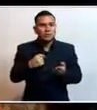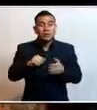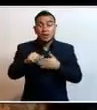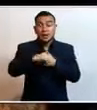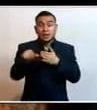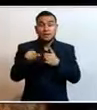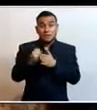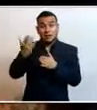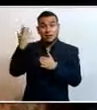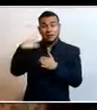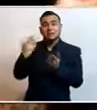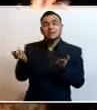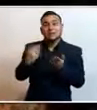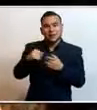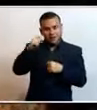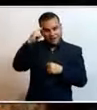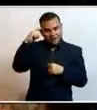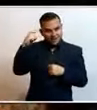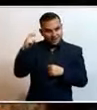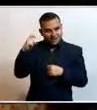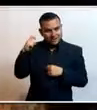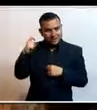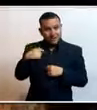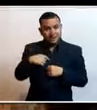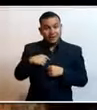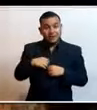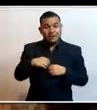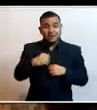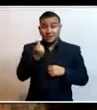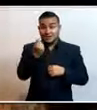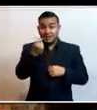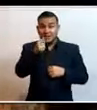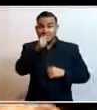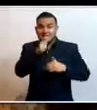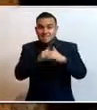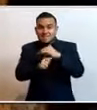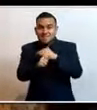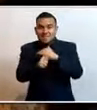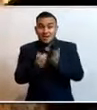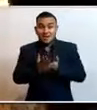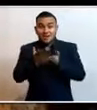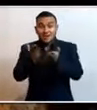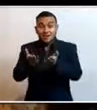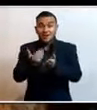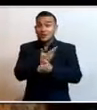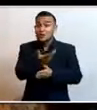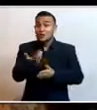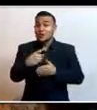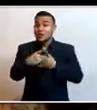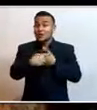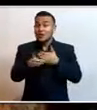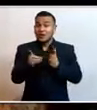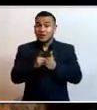hacía? ¿O acaso no saben todos de los maletines negros? No es, es un invento mío.